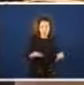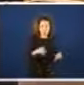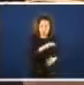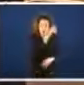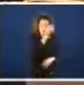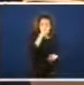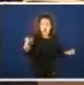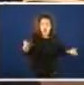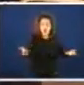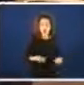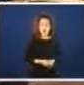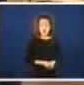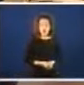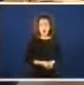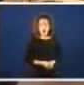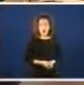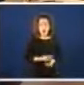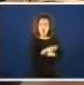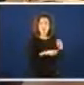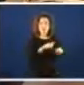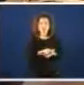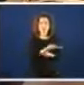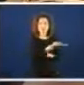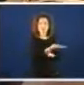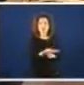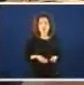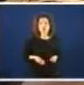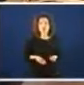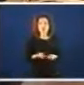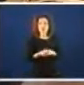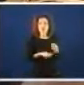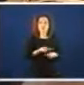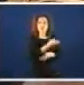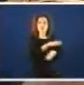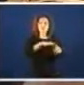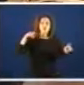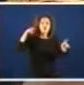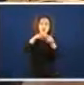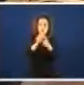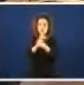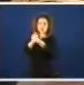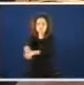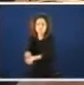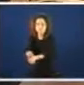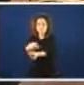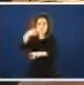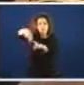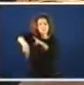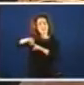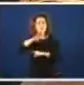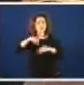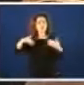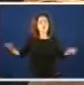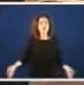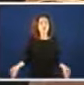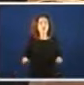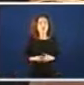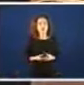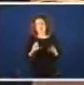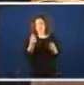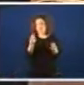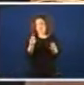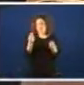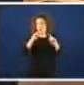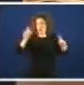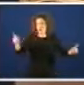señor Fijo? Que vai facer vostede para perseguir a corrupción? Mire, hai multitude de casos